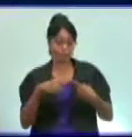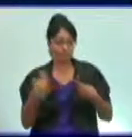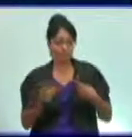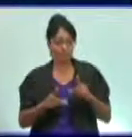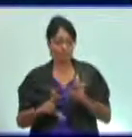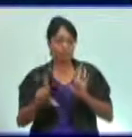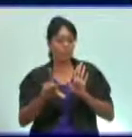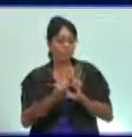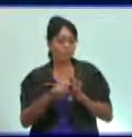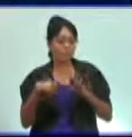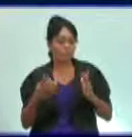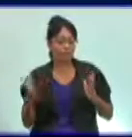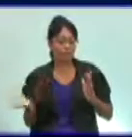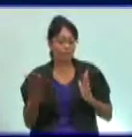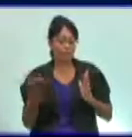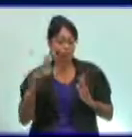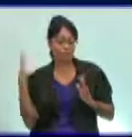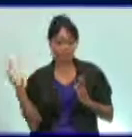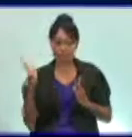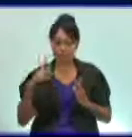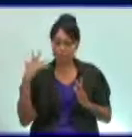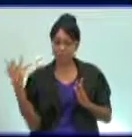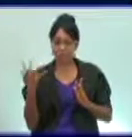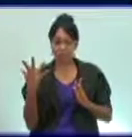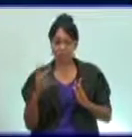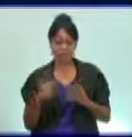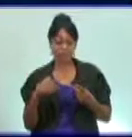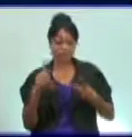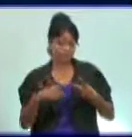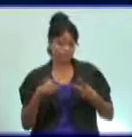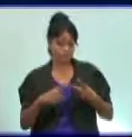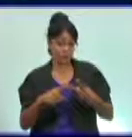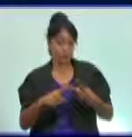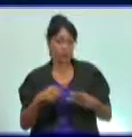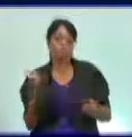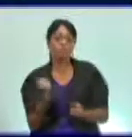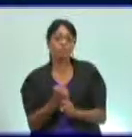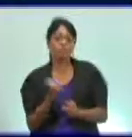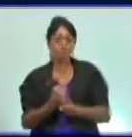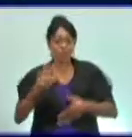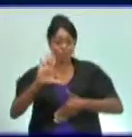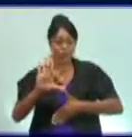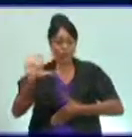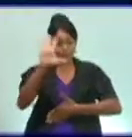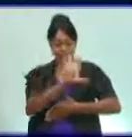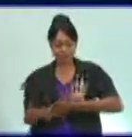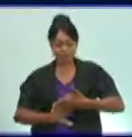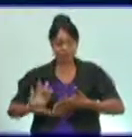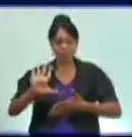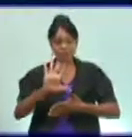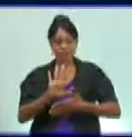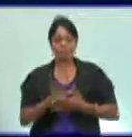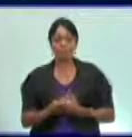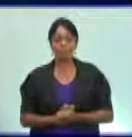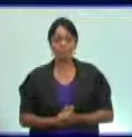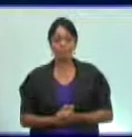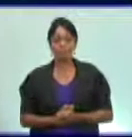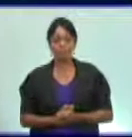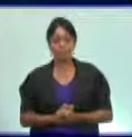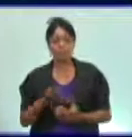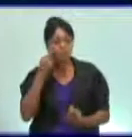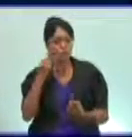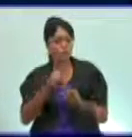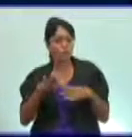rigen el desarrollo de la naturaleza y el trabajo con el mapa geográfico. Por supuesto, el objetivo de esto es que ustedes conozcan